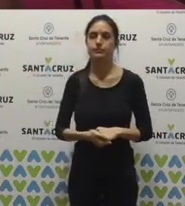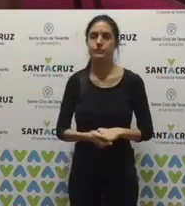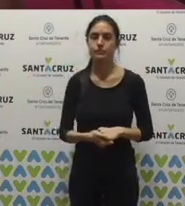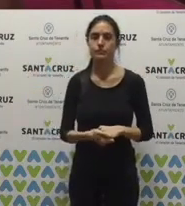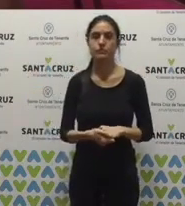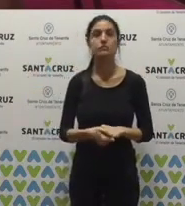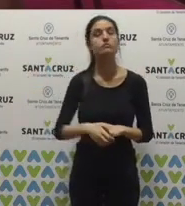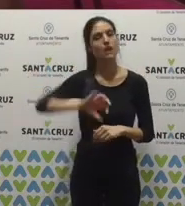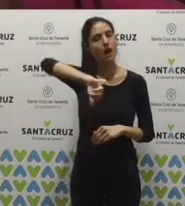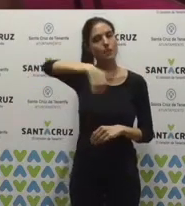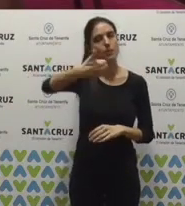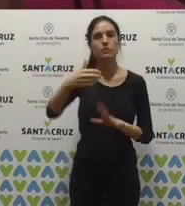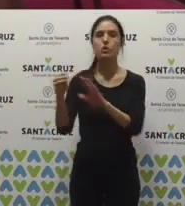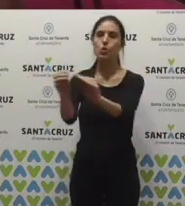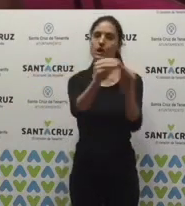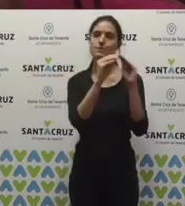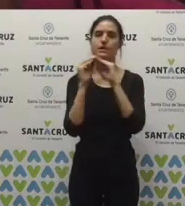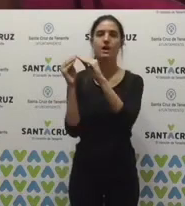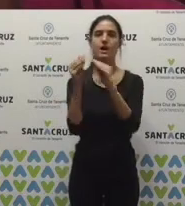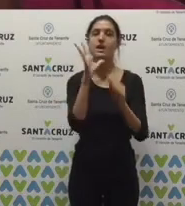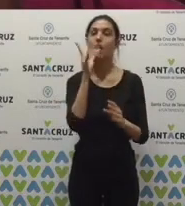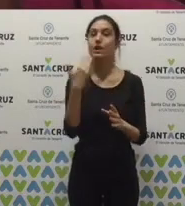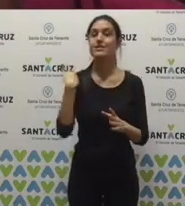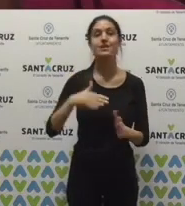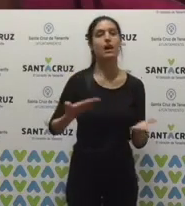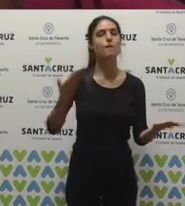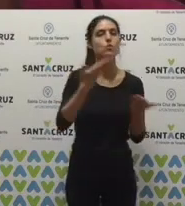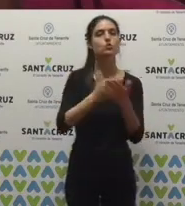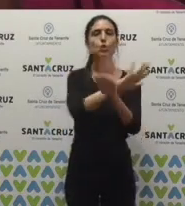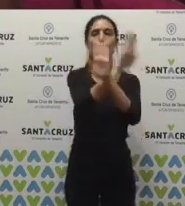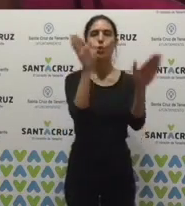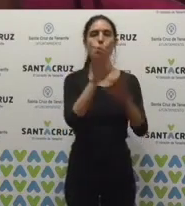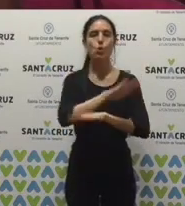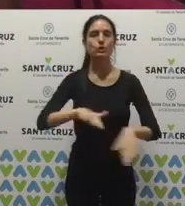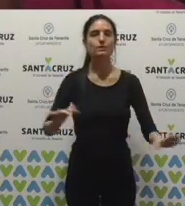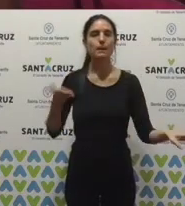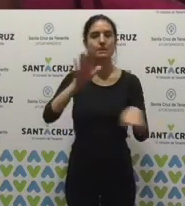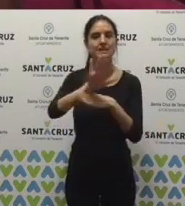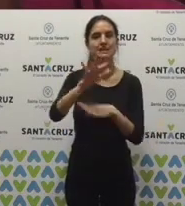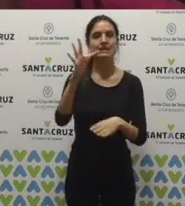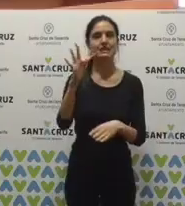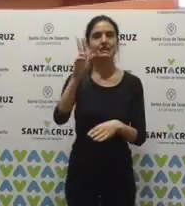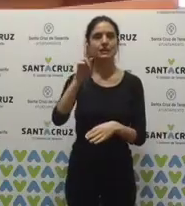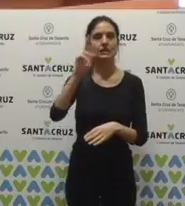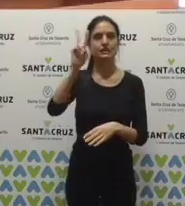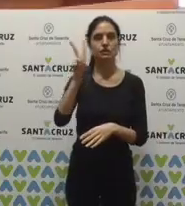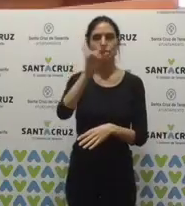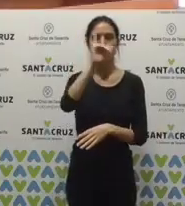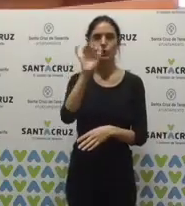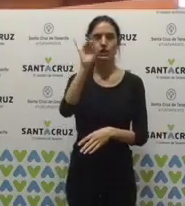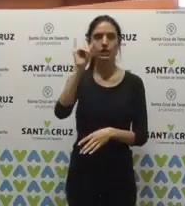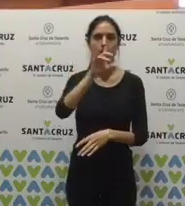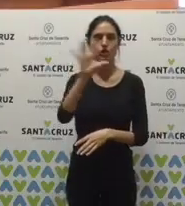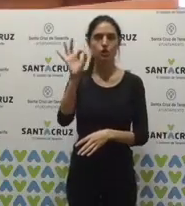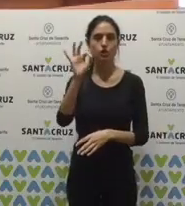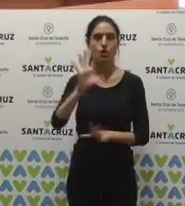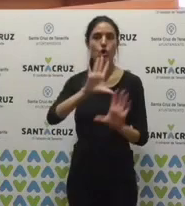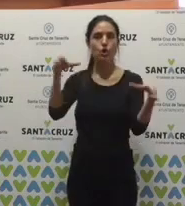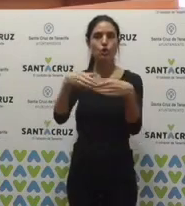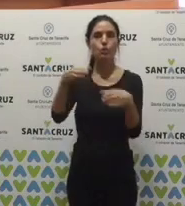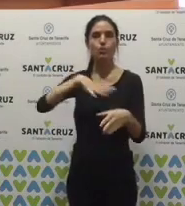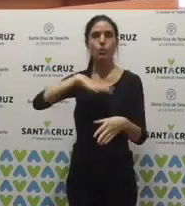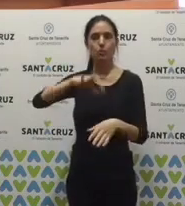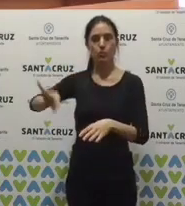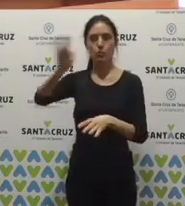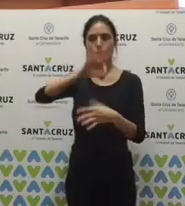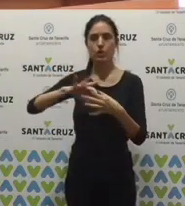pues la probamos por unanimidad y vamos a la última emoción del don ramón trujillo morales concejal del grupo unidad podemos sobre gestión directo del